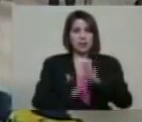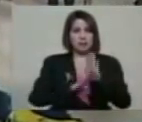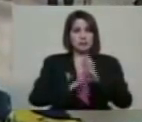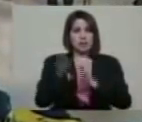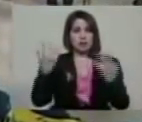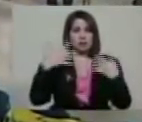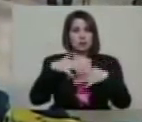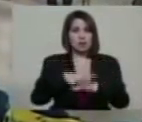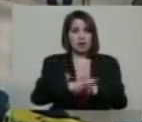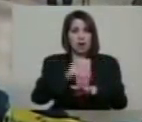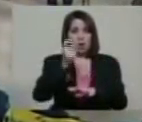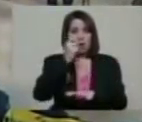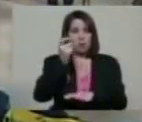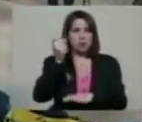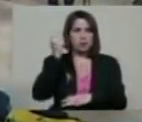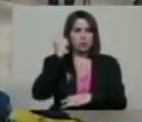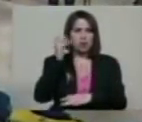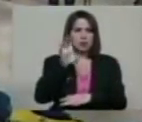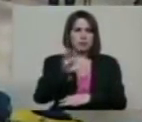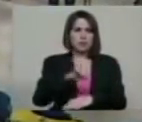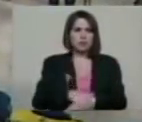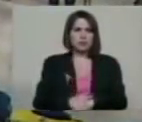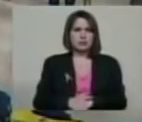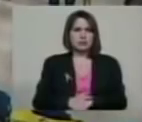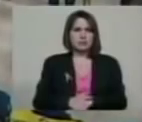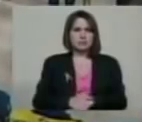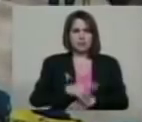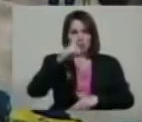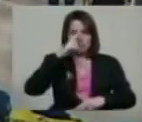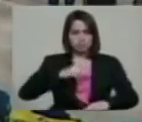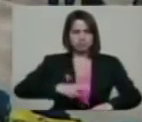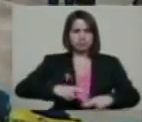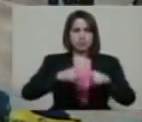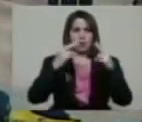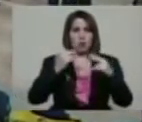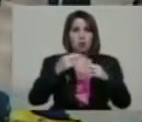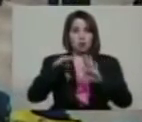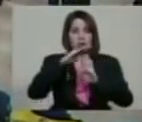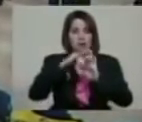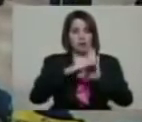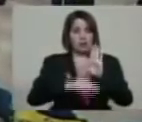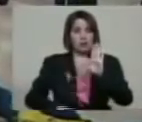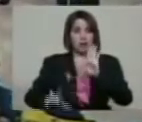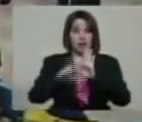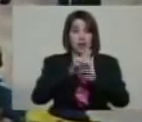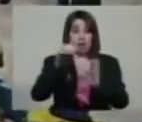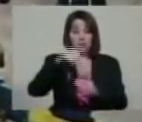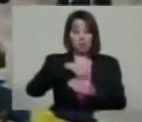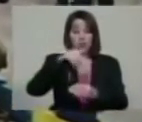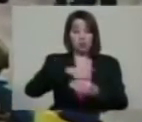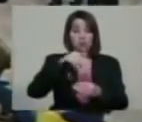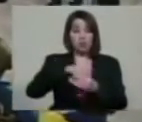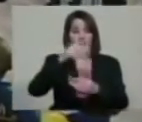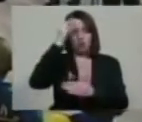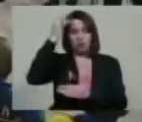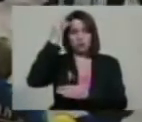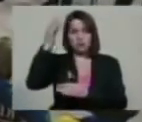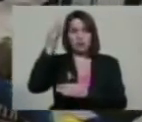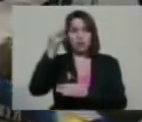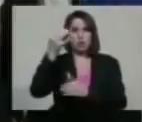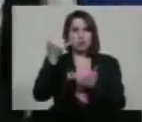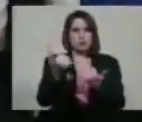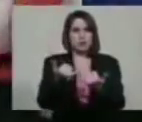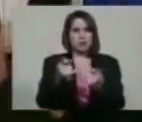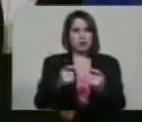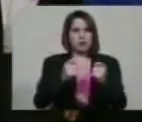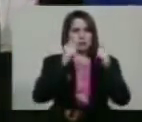del hombre y la mujer del país. Cumplidos los requisitos de ley y previo el voto favorable del Consejo de la Orden, se otorga a